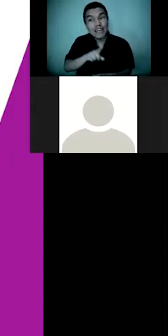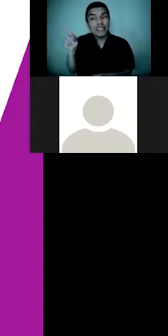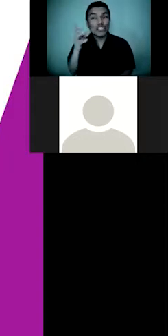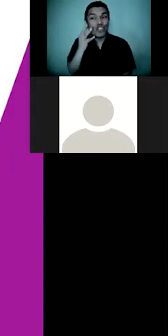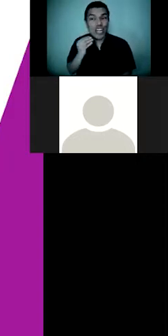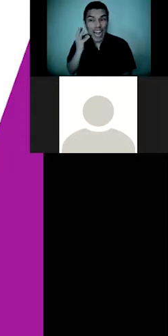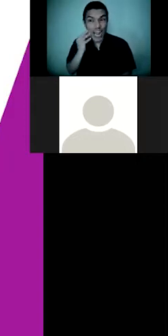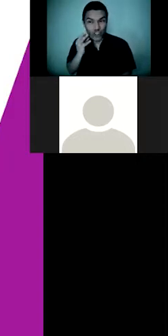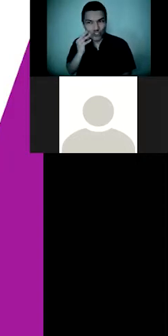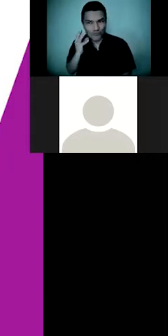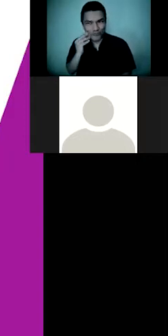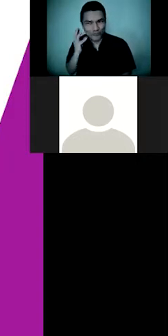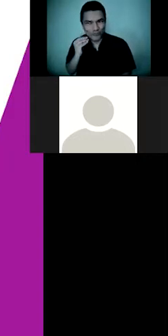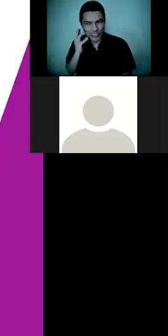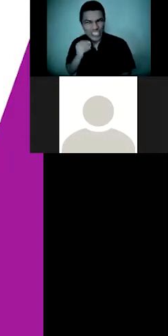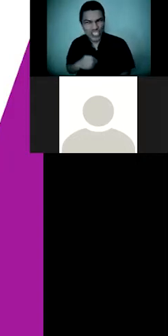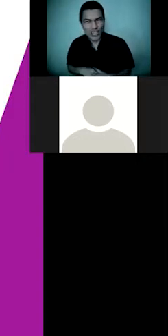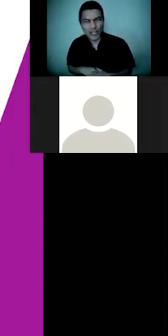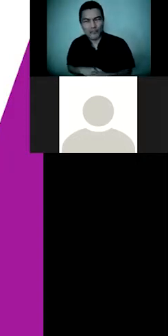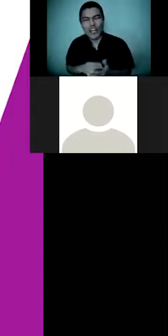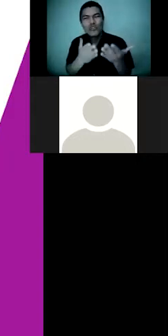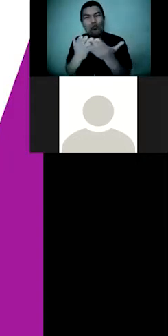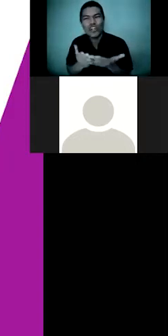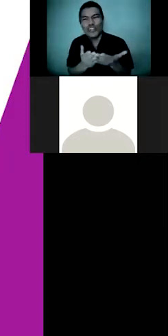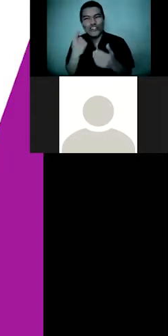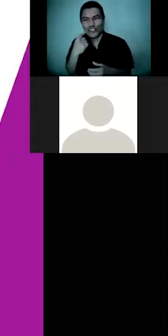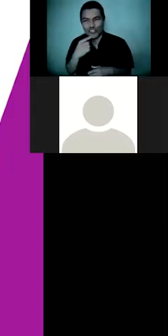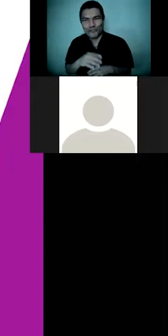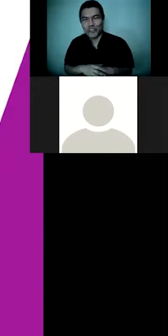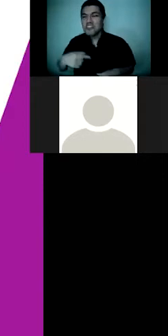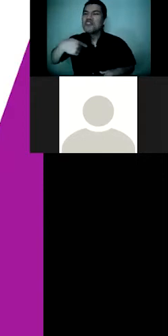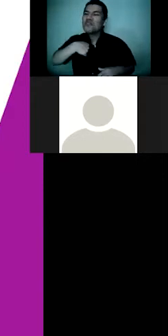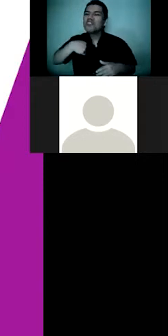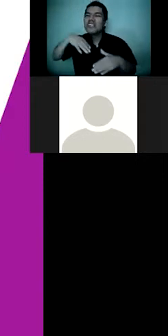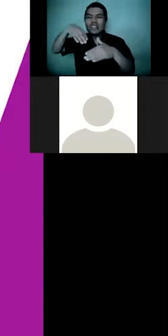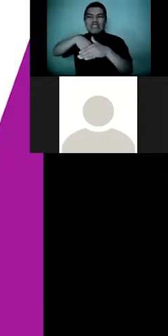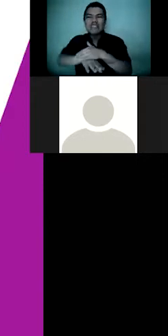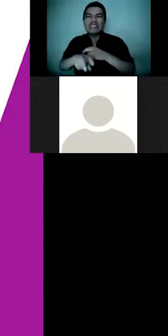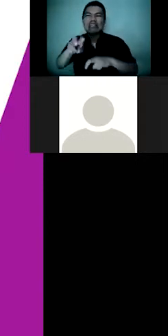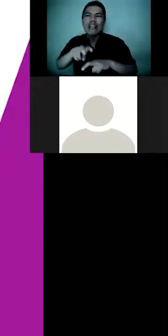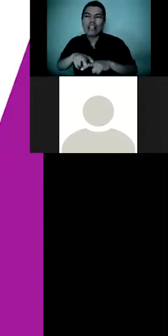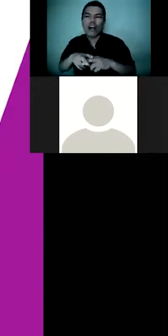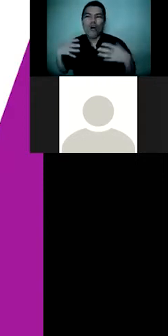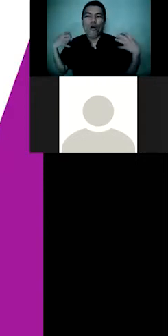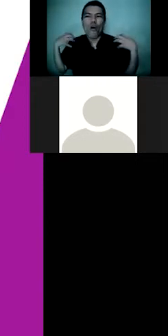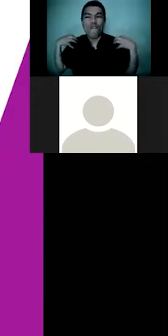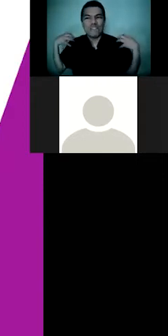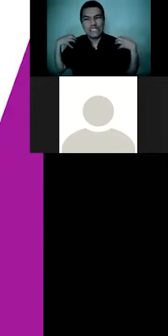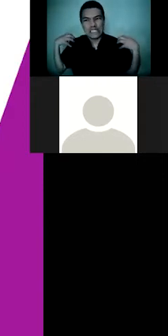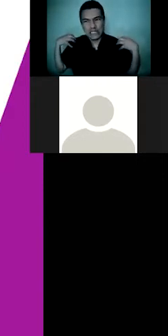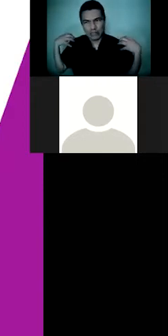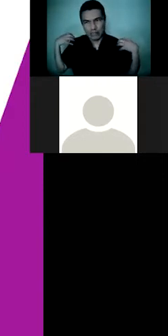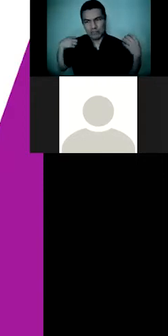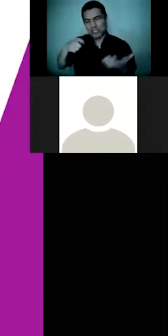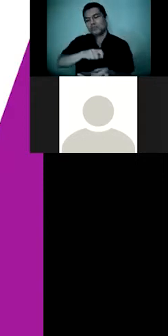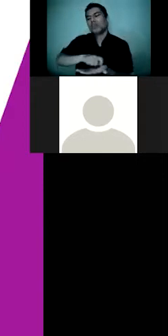voy a contar algo así chiquito. En Chiclayo, ahí en Chiclayo, en el colegio de sordos, yo entré